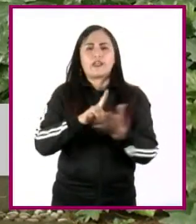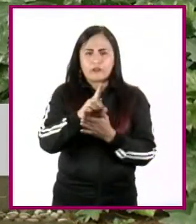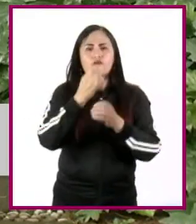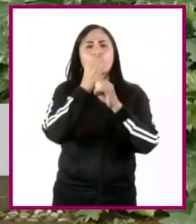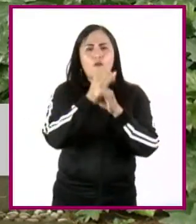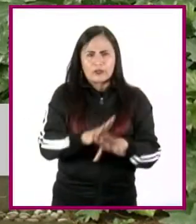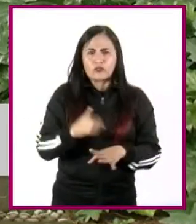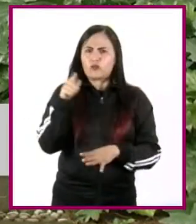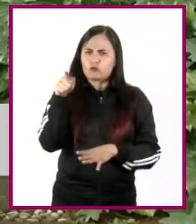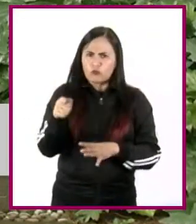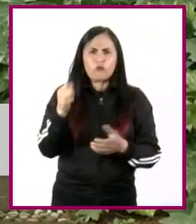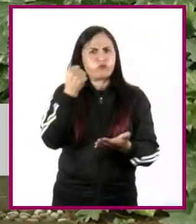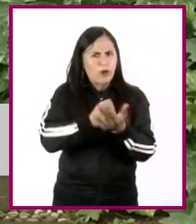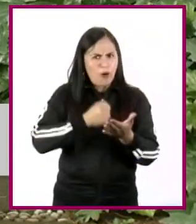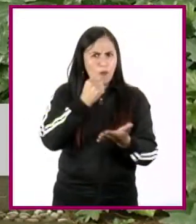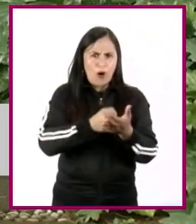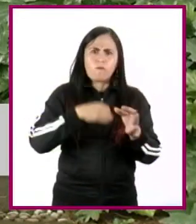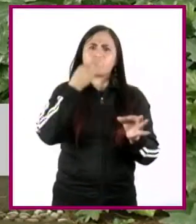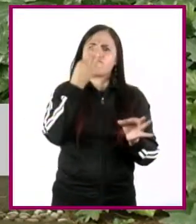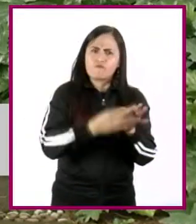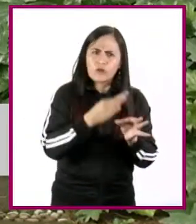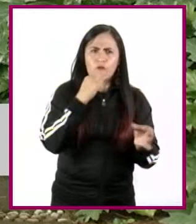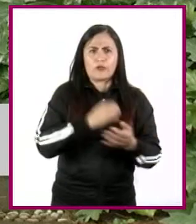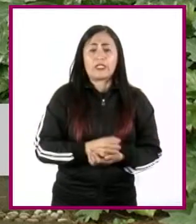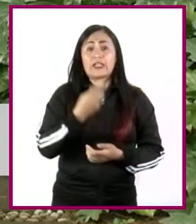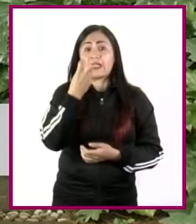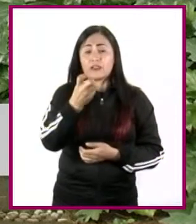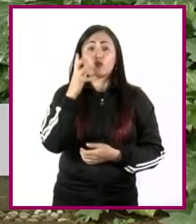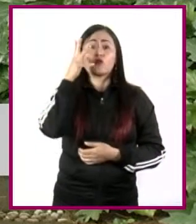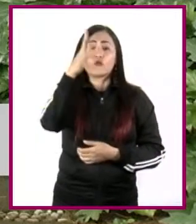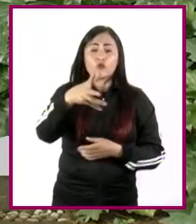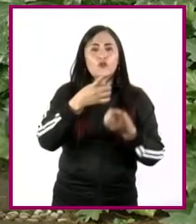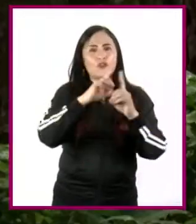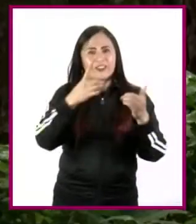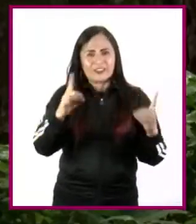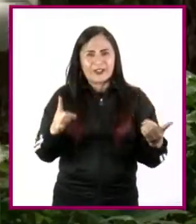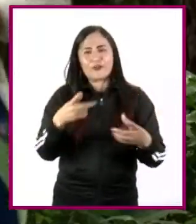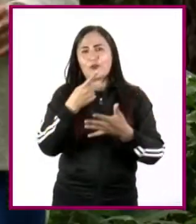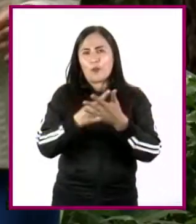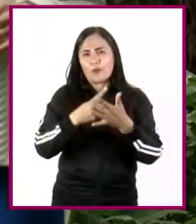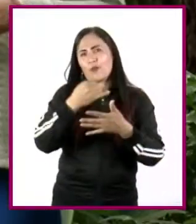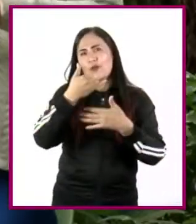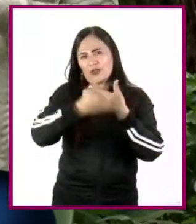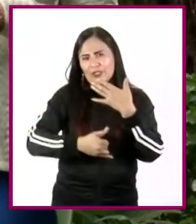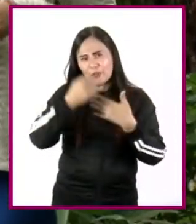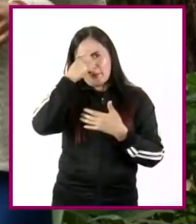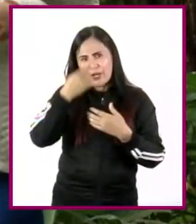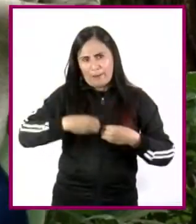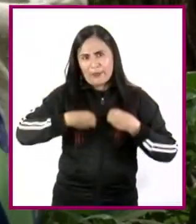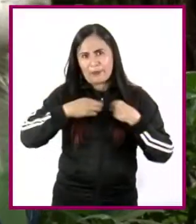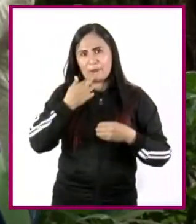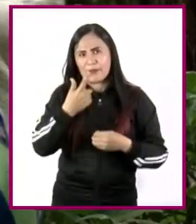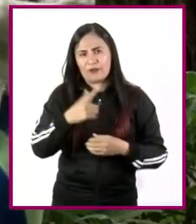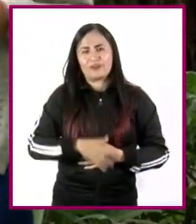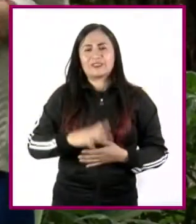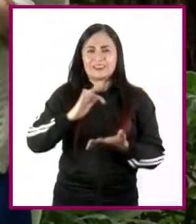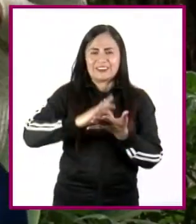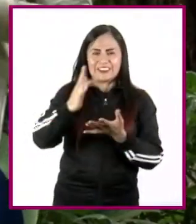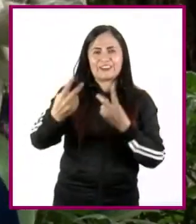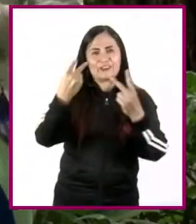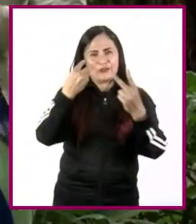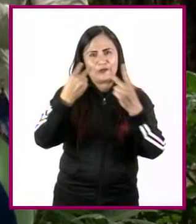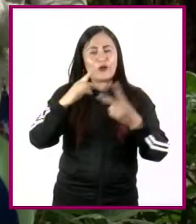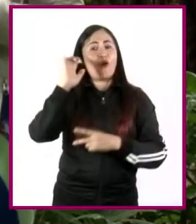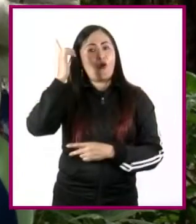información. De ello puede depender un mejor desarrollo y plan de vida. Muchas gracias por haber estado con nosotros. Ojalá que